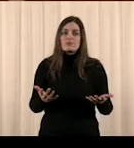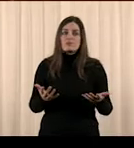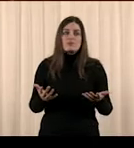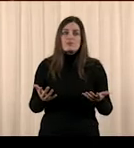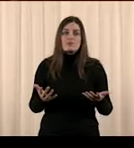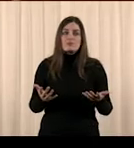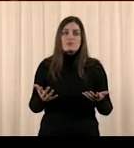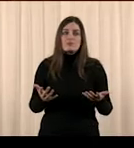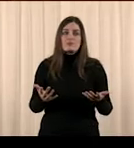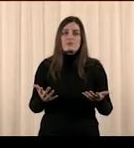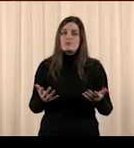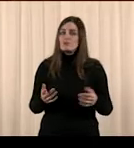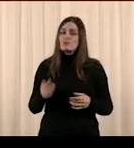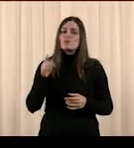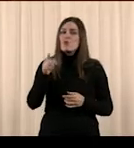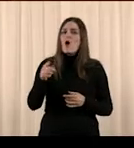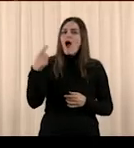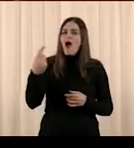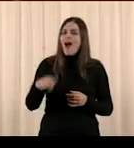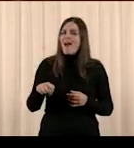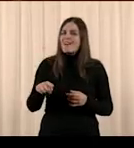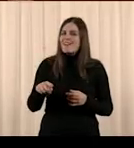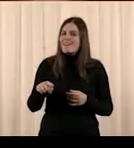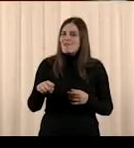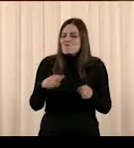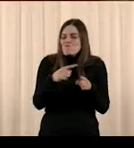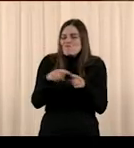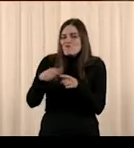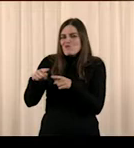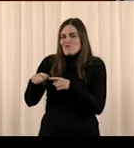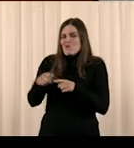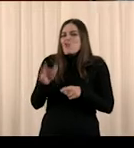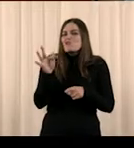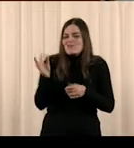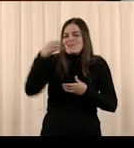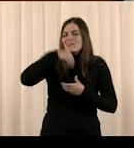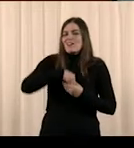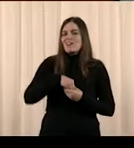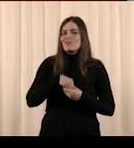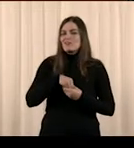verdad es que has recibido más bendiciones de las que puedas imaginarte,